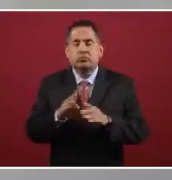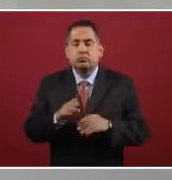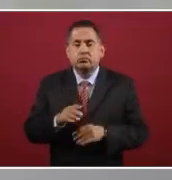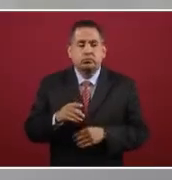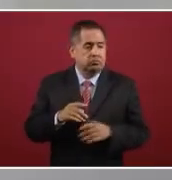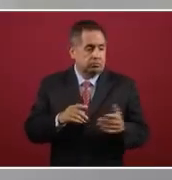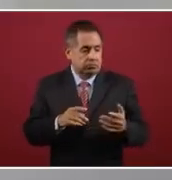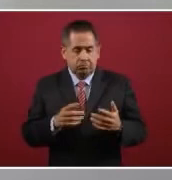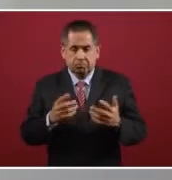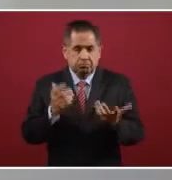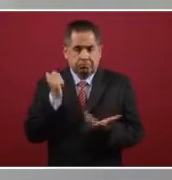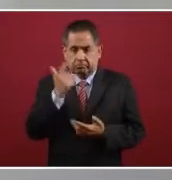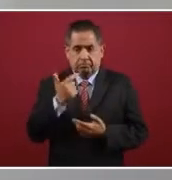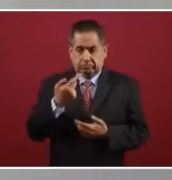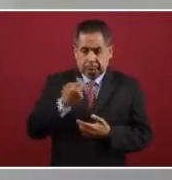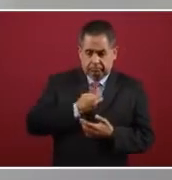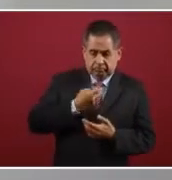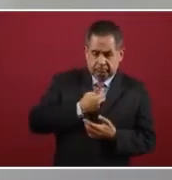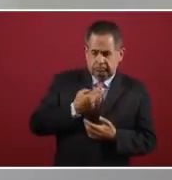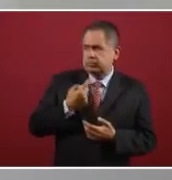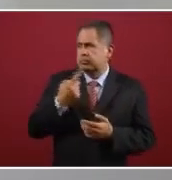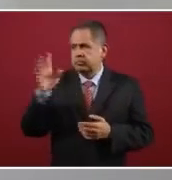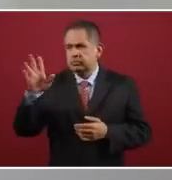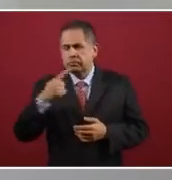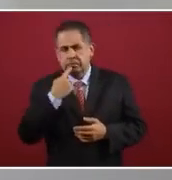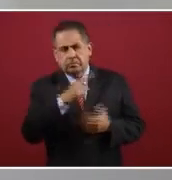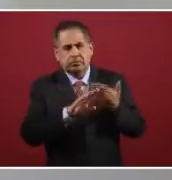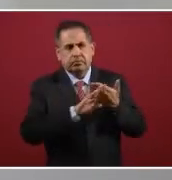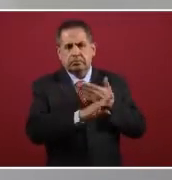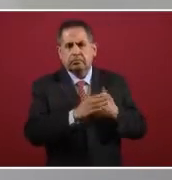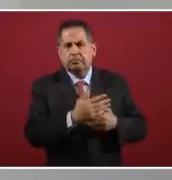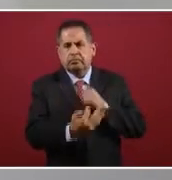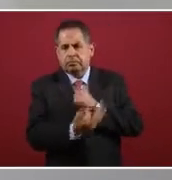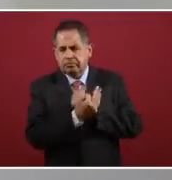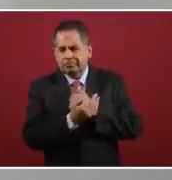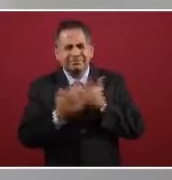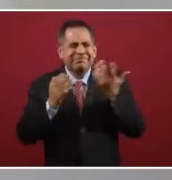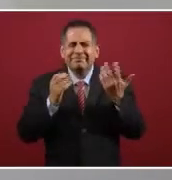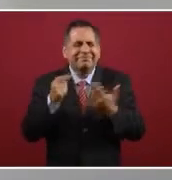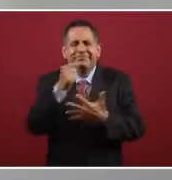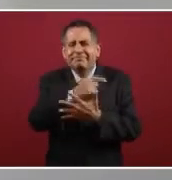amparo si existe un abuso de autoridad. En fin,